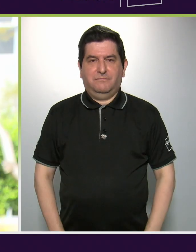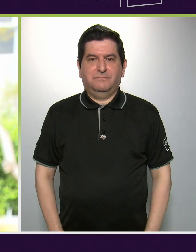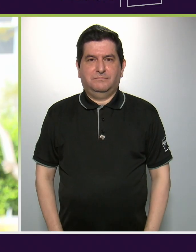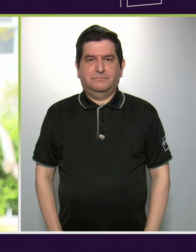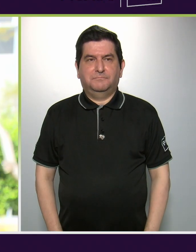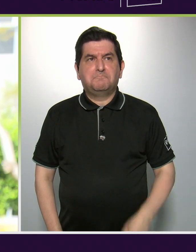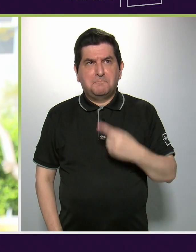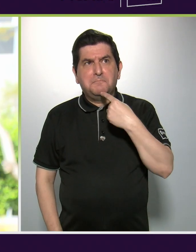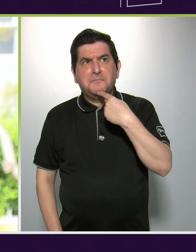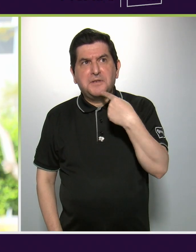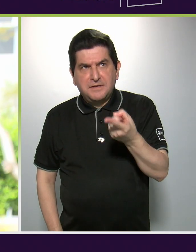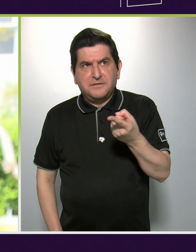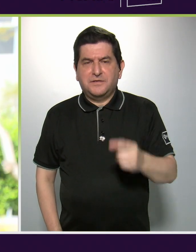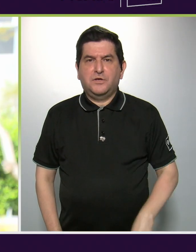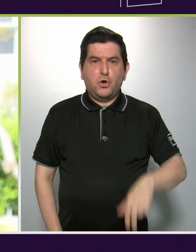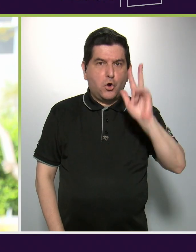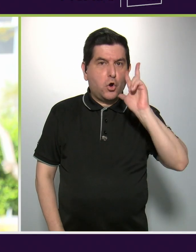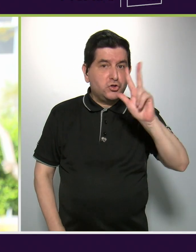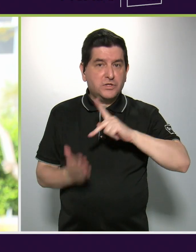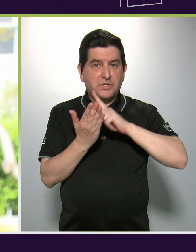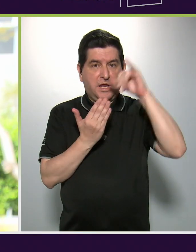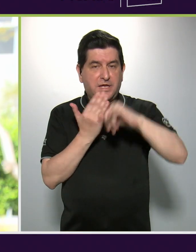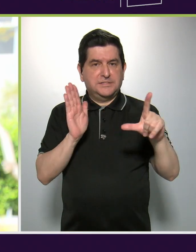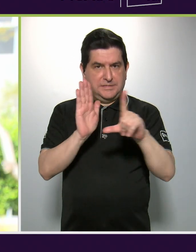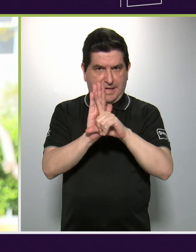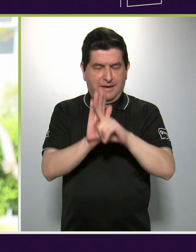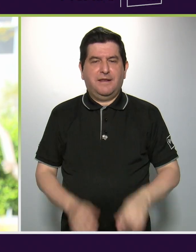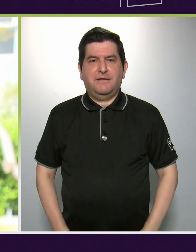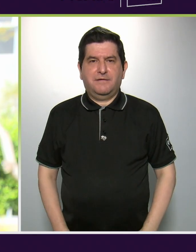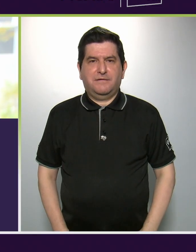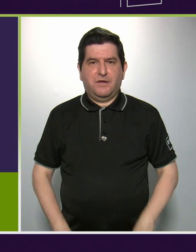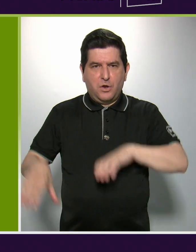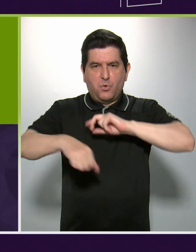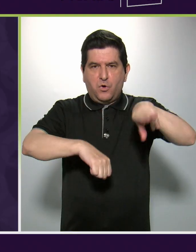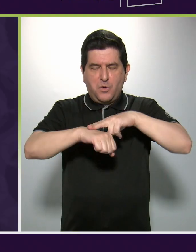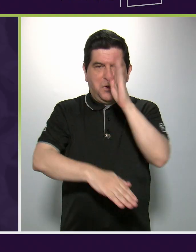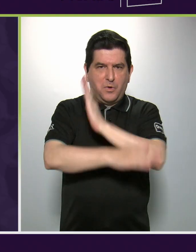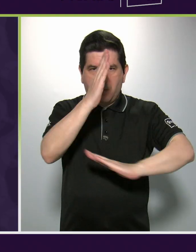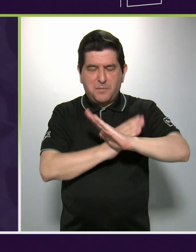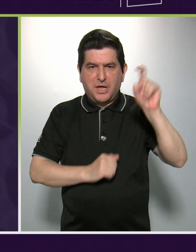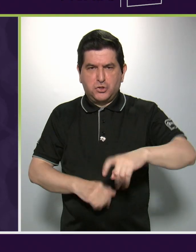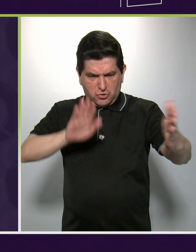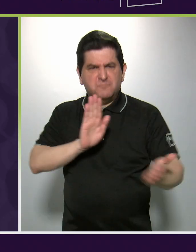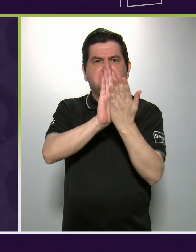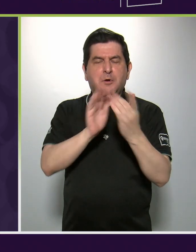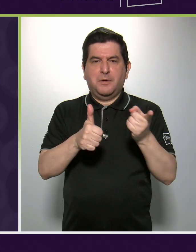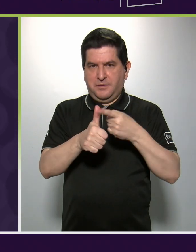que el Movimiento Nacional de Discapacidad ha tenido que hacer frente. El primero, tal vez el más sonado, es el de la extensión de la vida útil